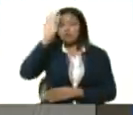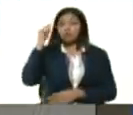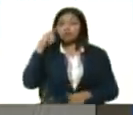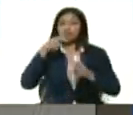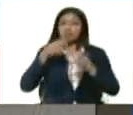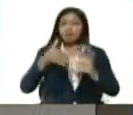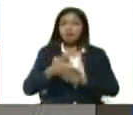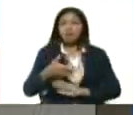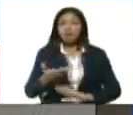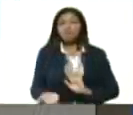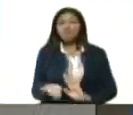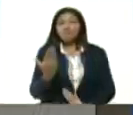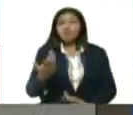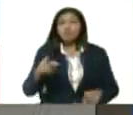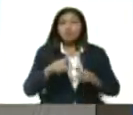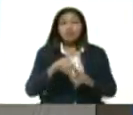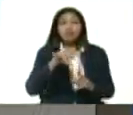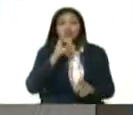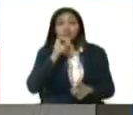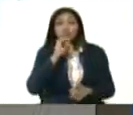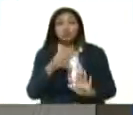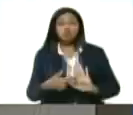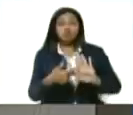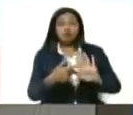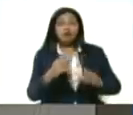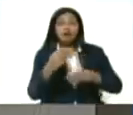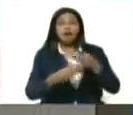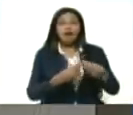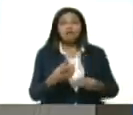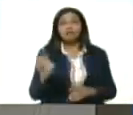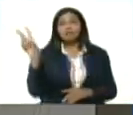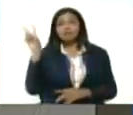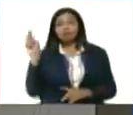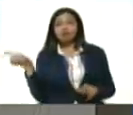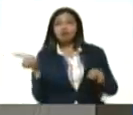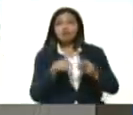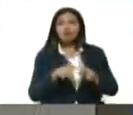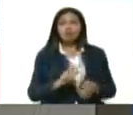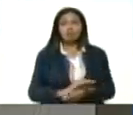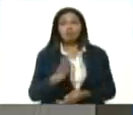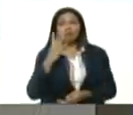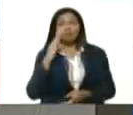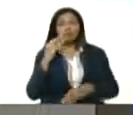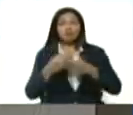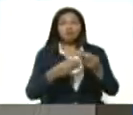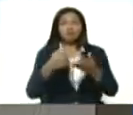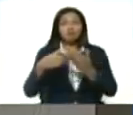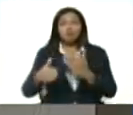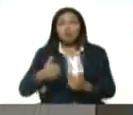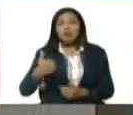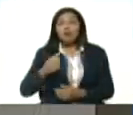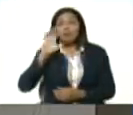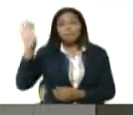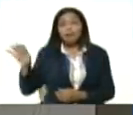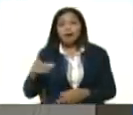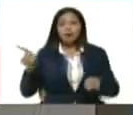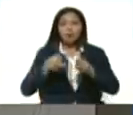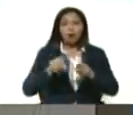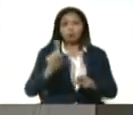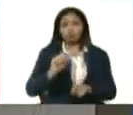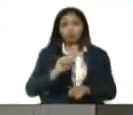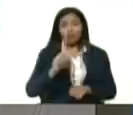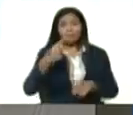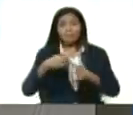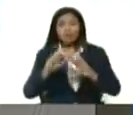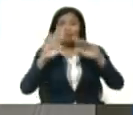que era importante la información que está levantando Venezuela, que quizás no lo está levantando ningún otro país en este continente, seguro, pero tampoco en el